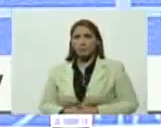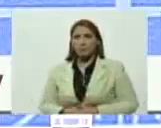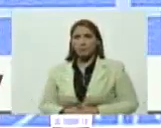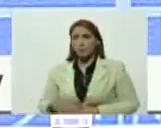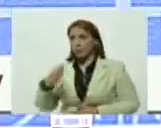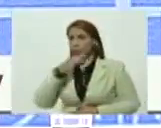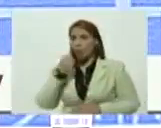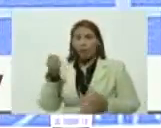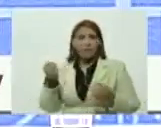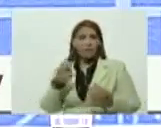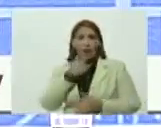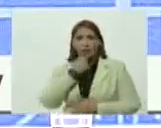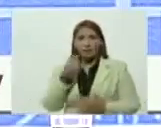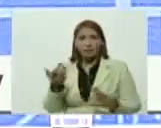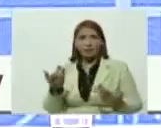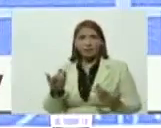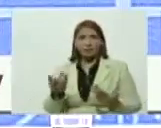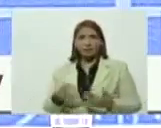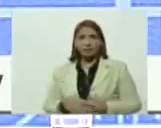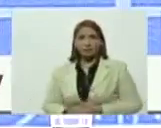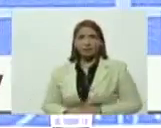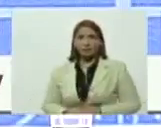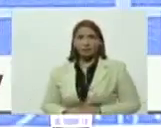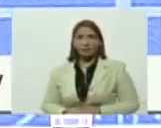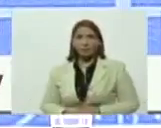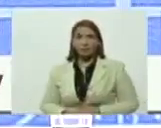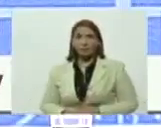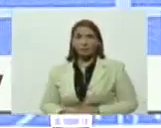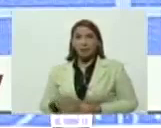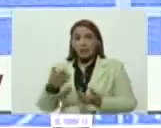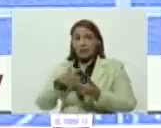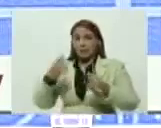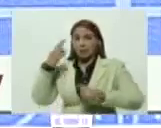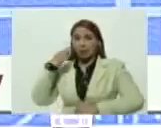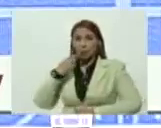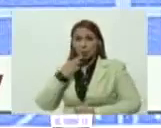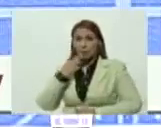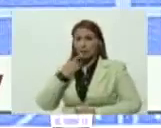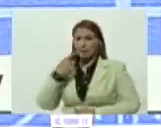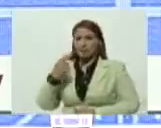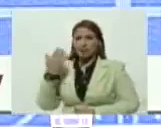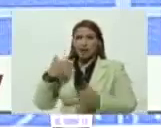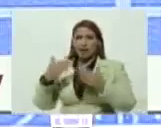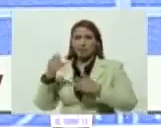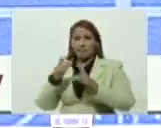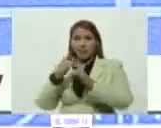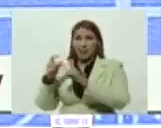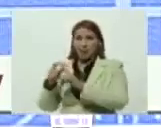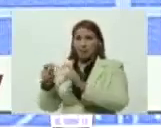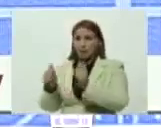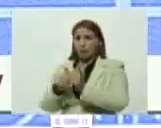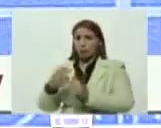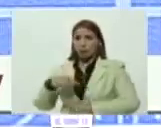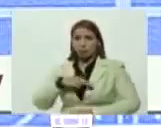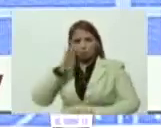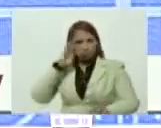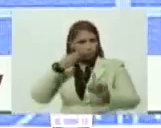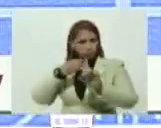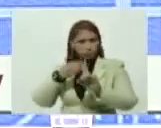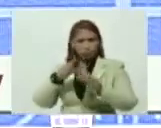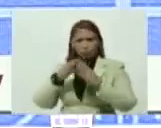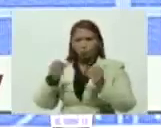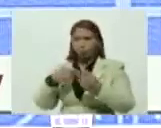sido fácil. Y el libertador Simón Bolívar decía, y es una frase con la que hemos ido por